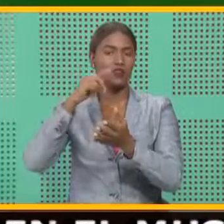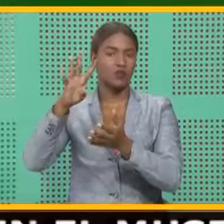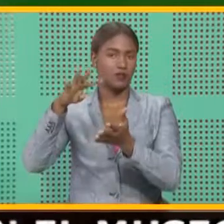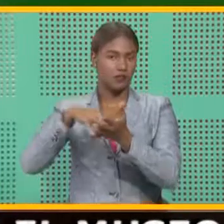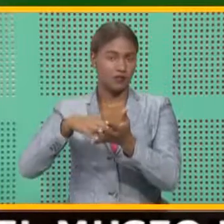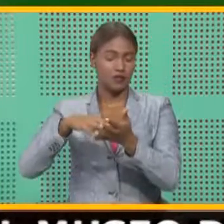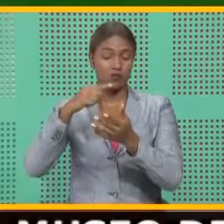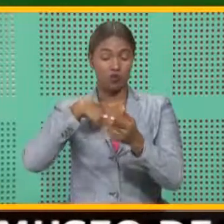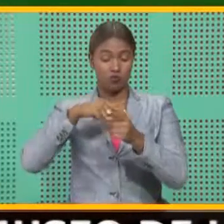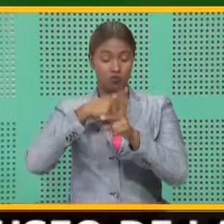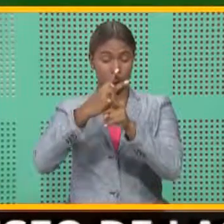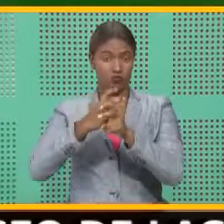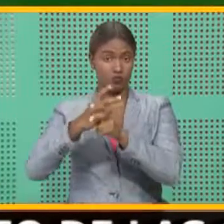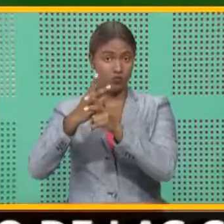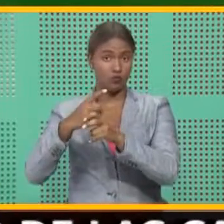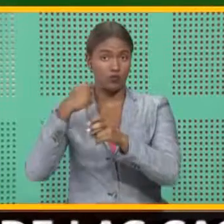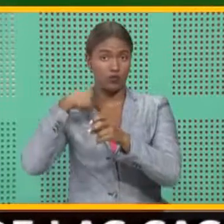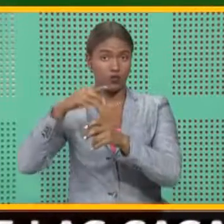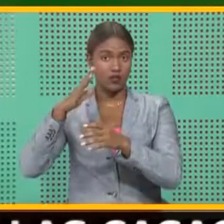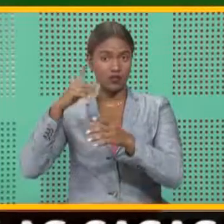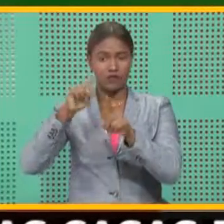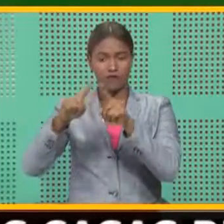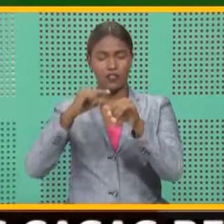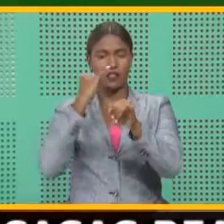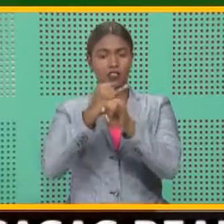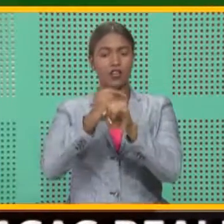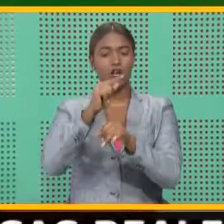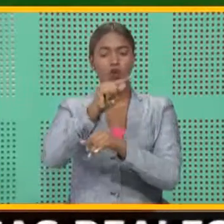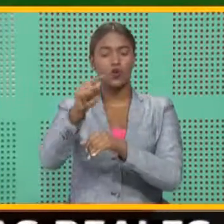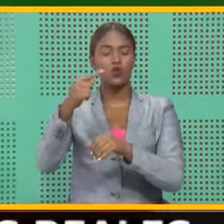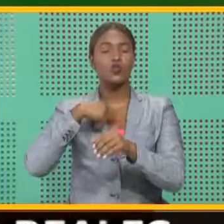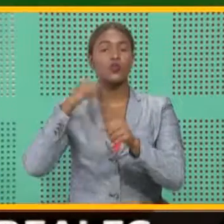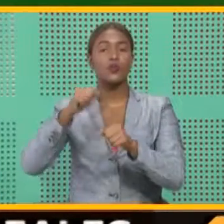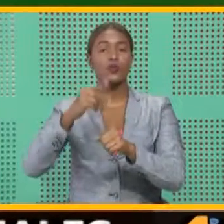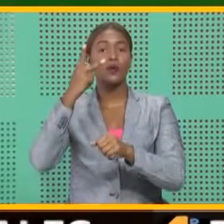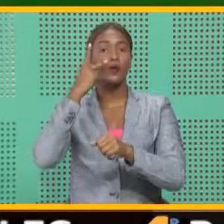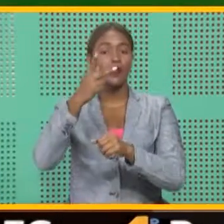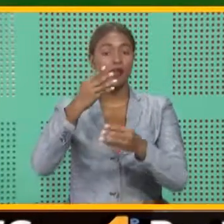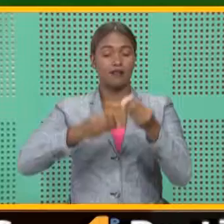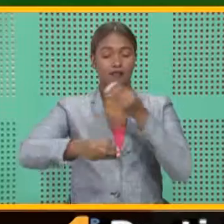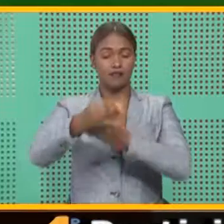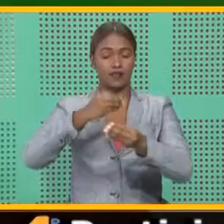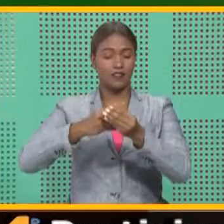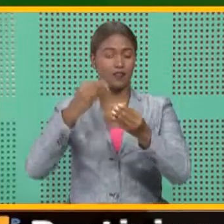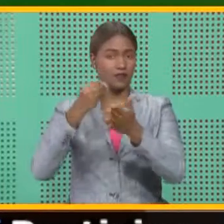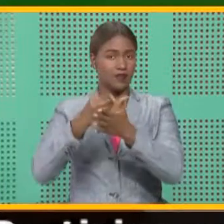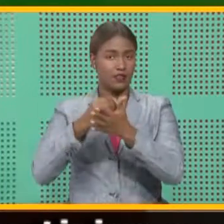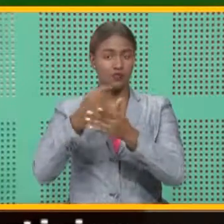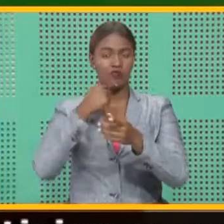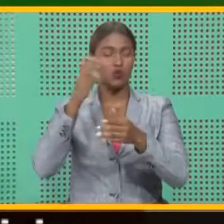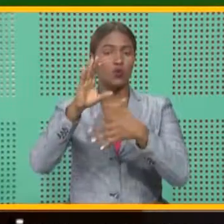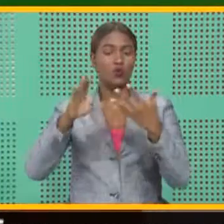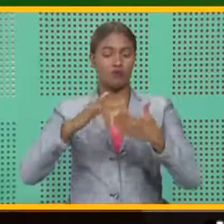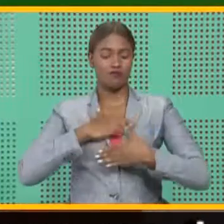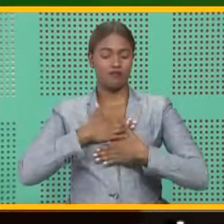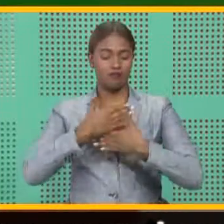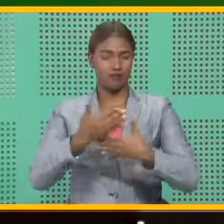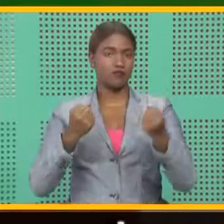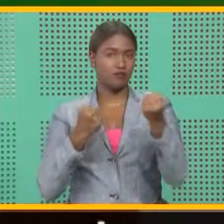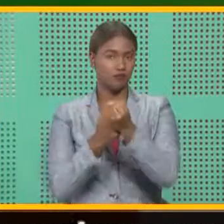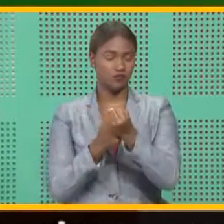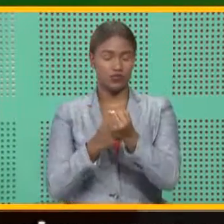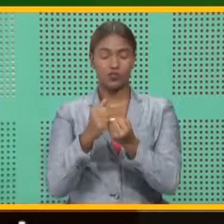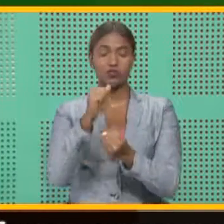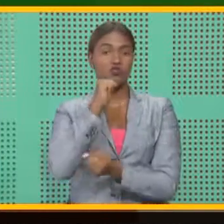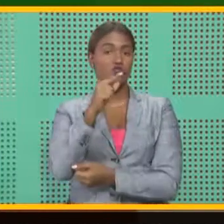Nosotros financiamos aquellas instituciones que le podemos llamar de intermediación financiera de carácter solidario.